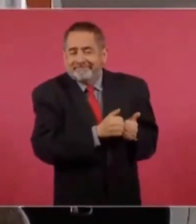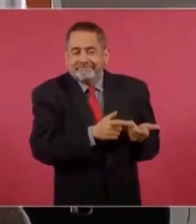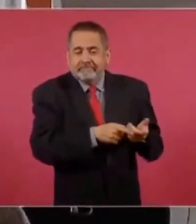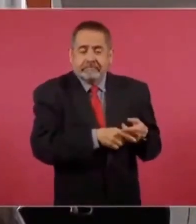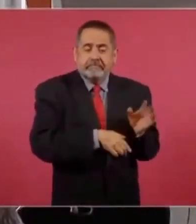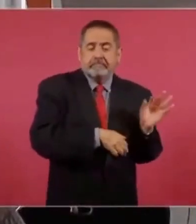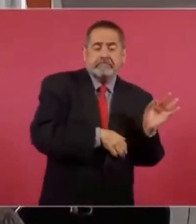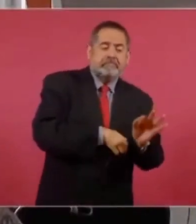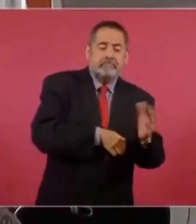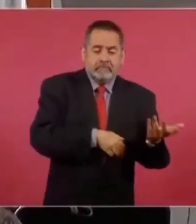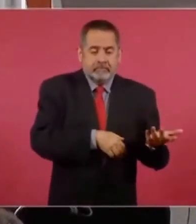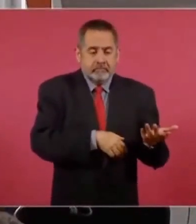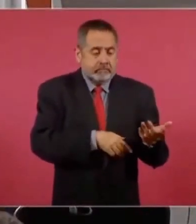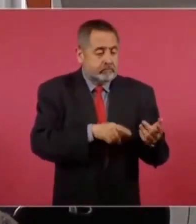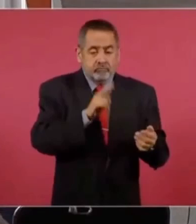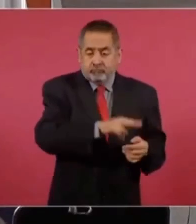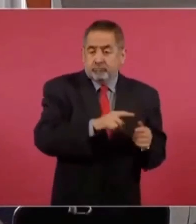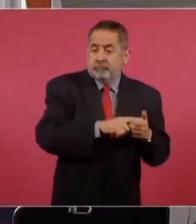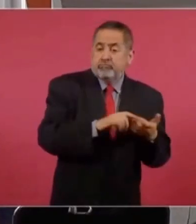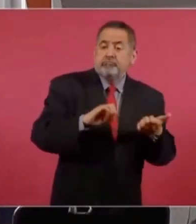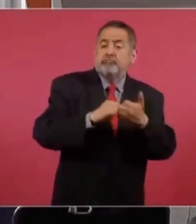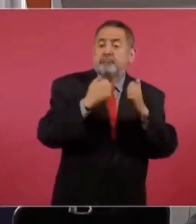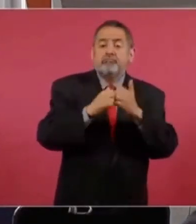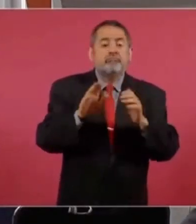a los enemigos del pueblo,